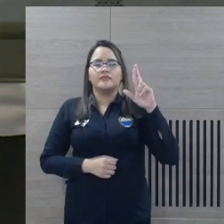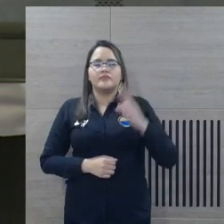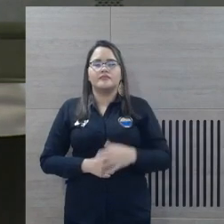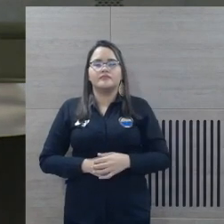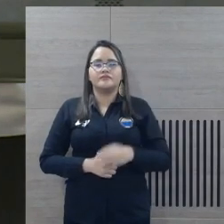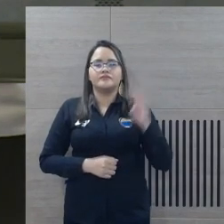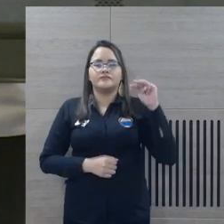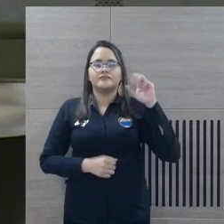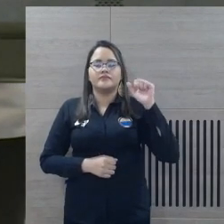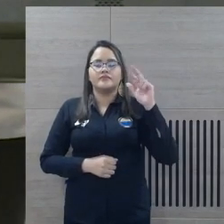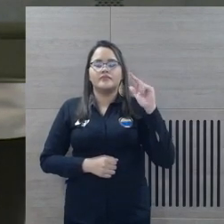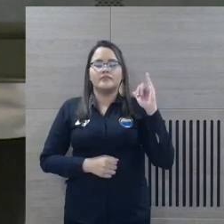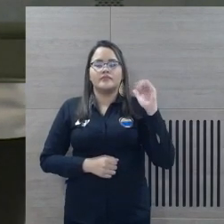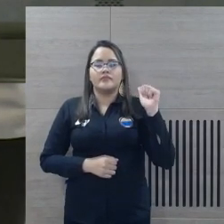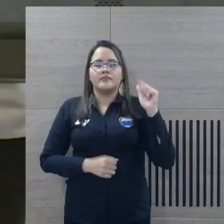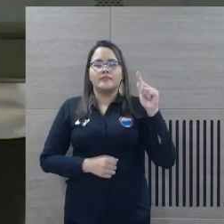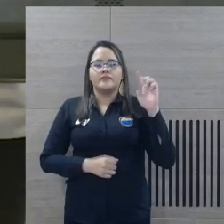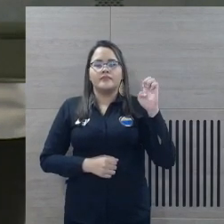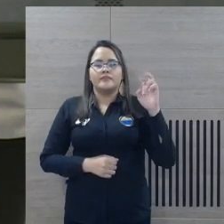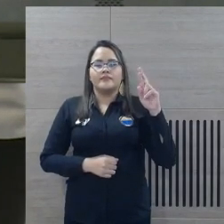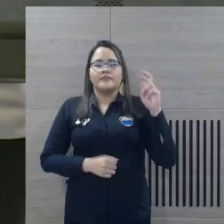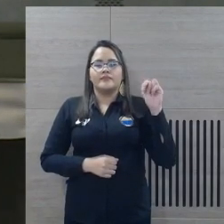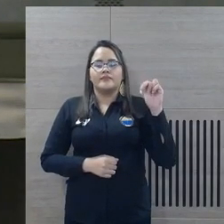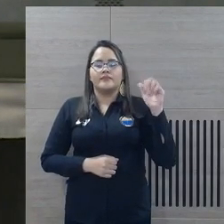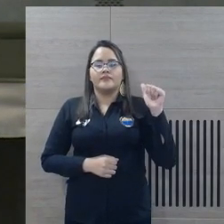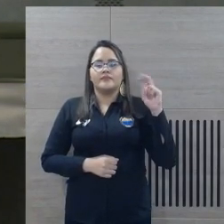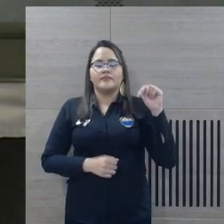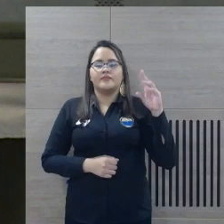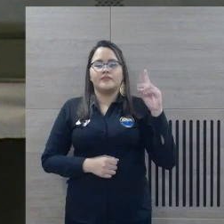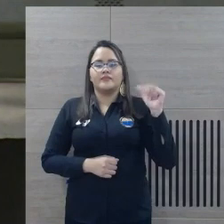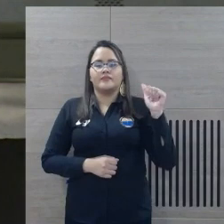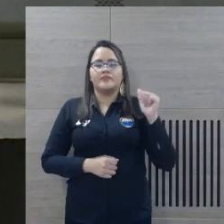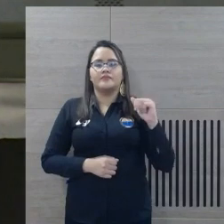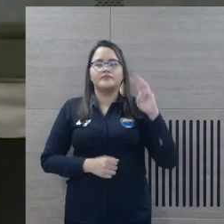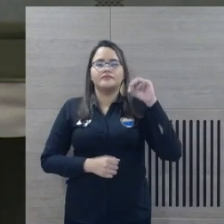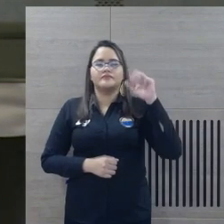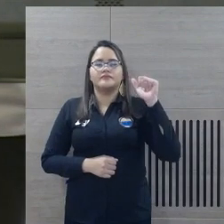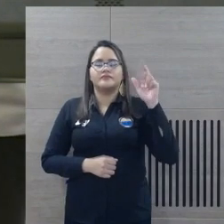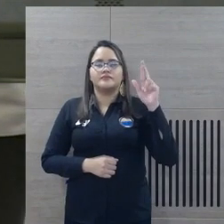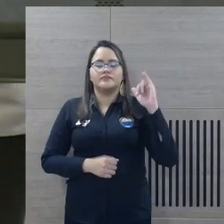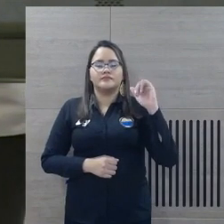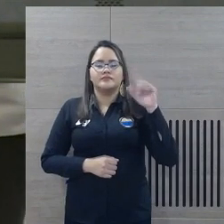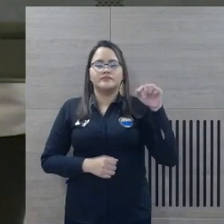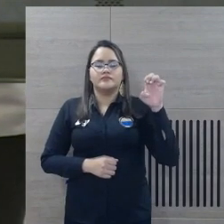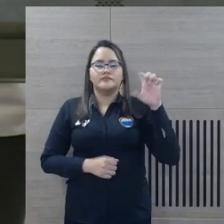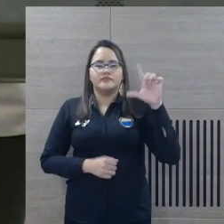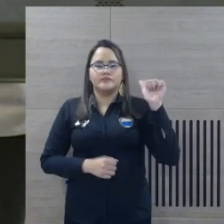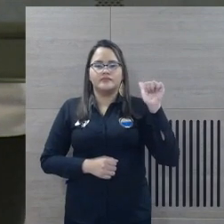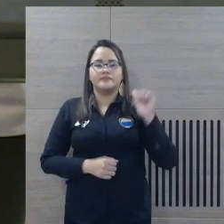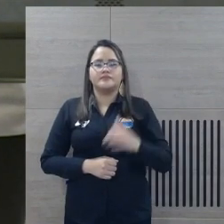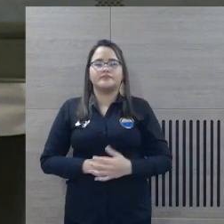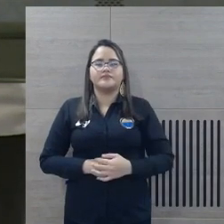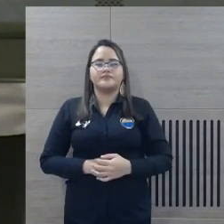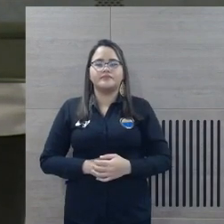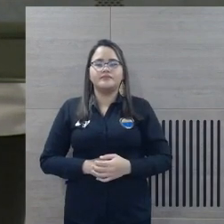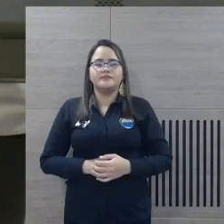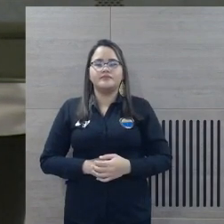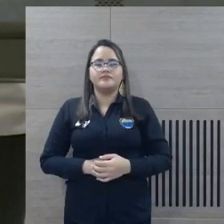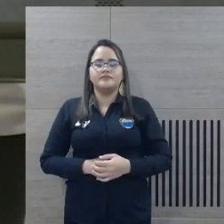Marina Silva Yacomelo. Marisela Vizcaíno Gutiérrez. Tecnólogo en gestión hotelera y